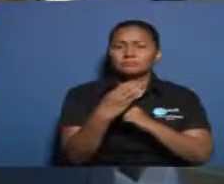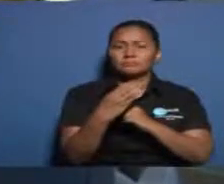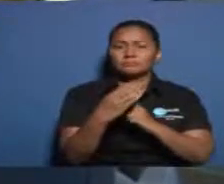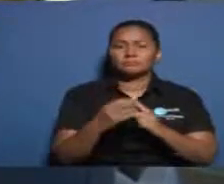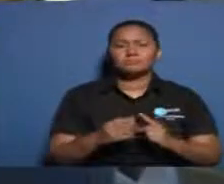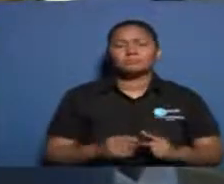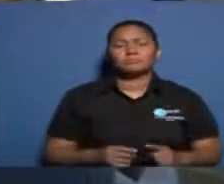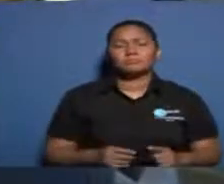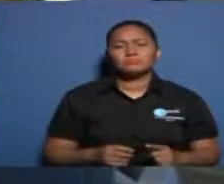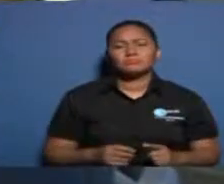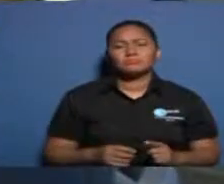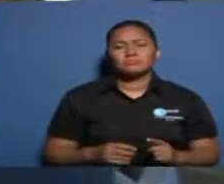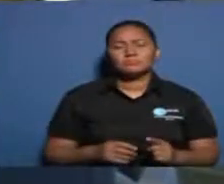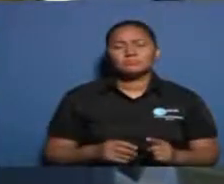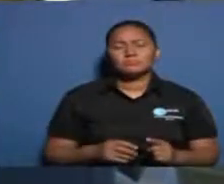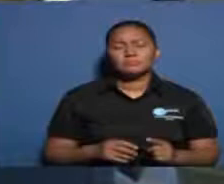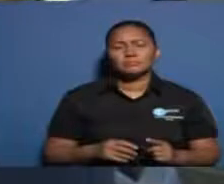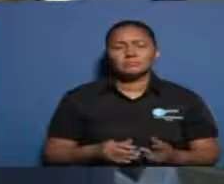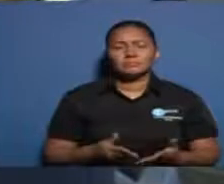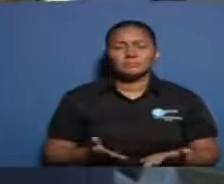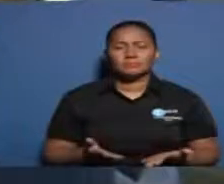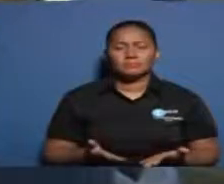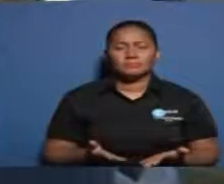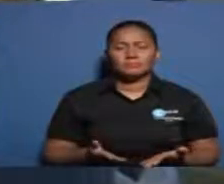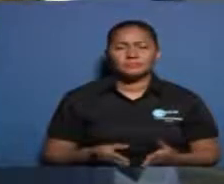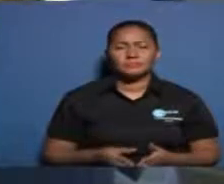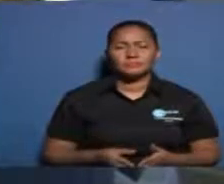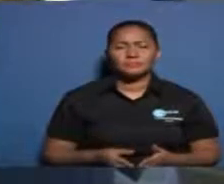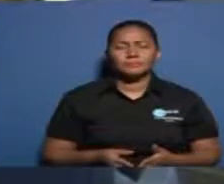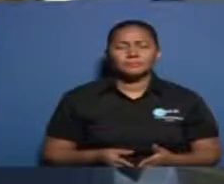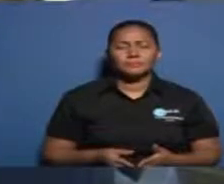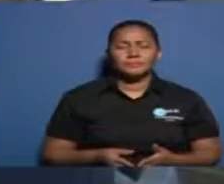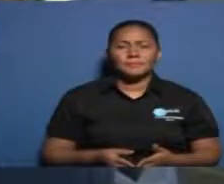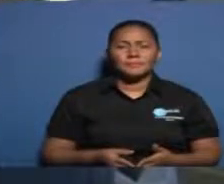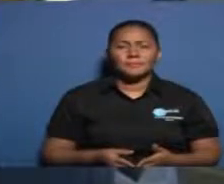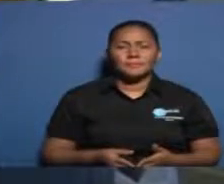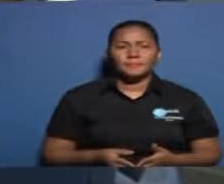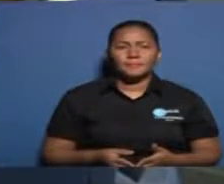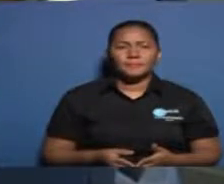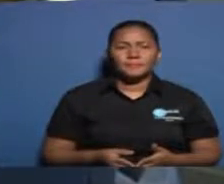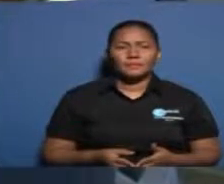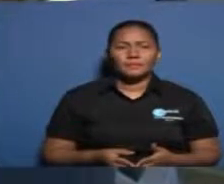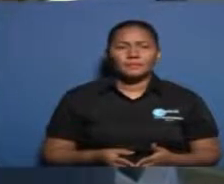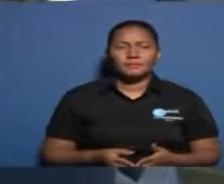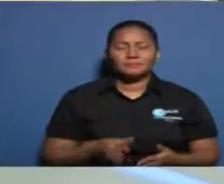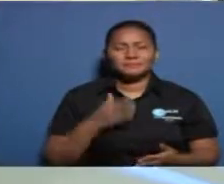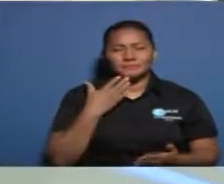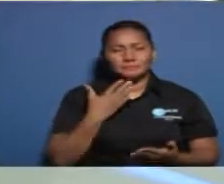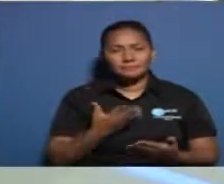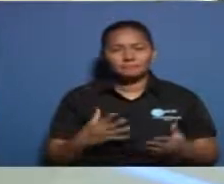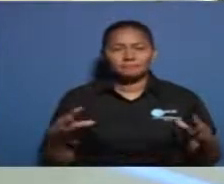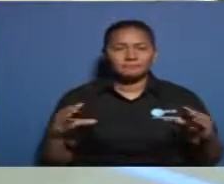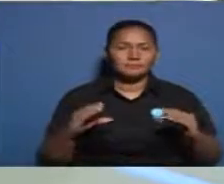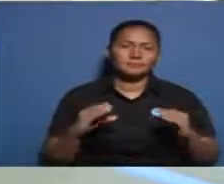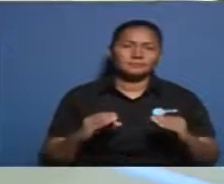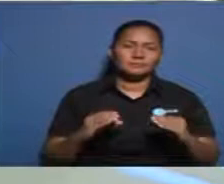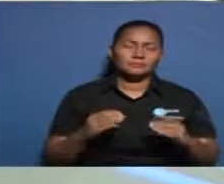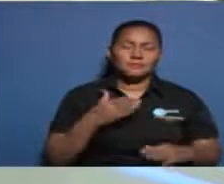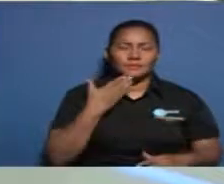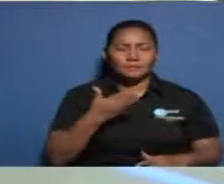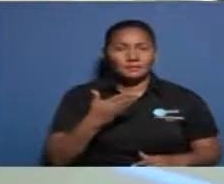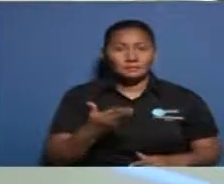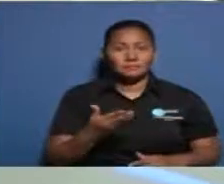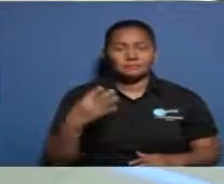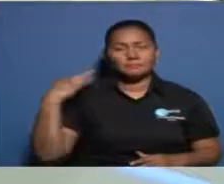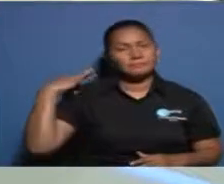poder explicar cómo se manifiestan estos tipos de violencia buenas tardes agradecida por la